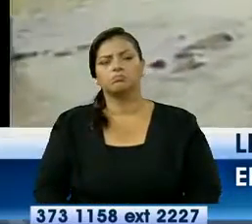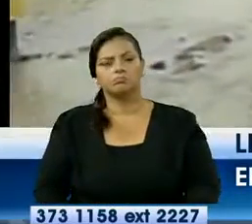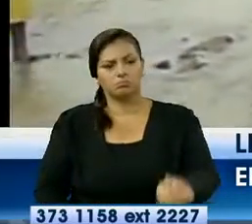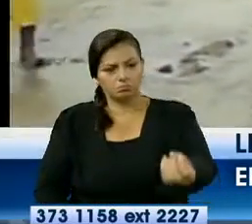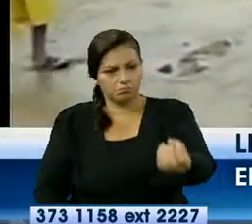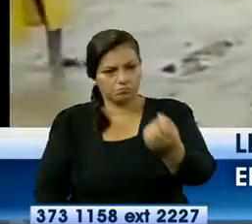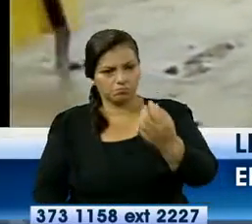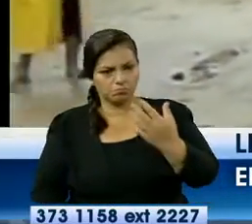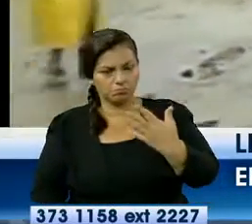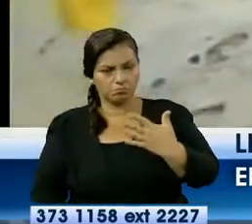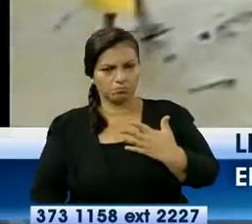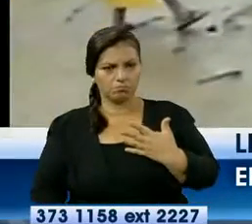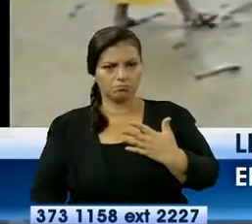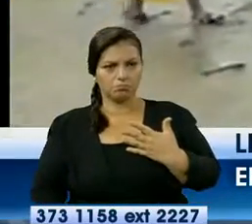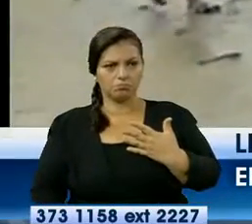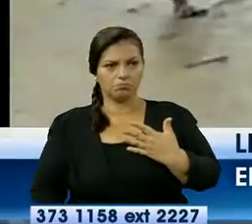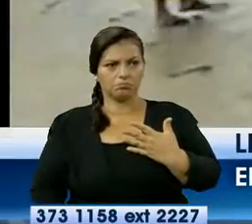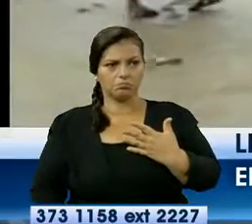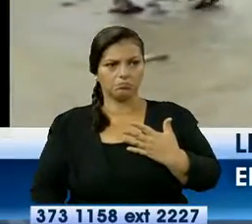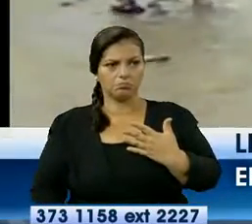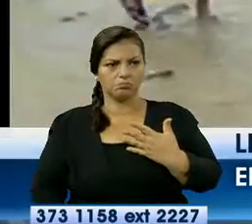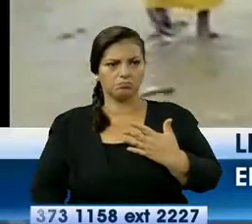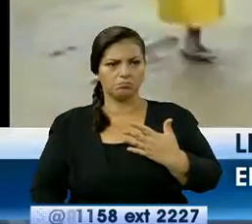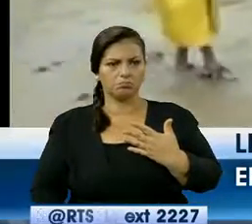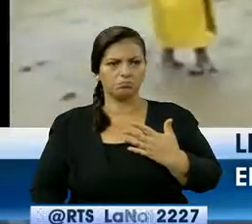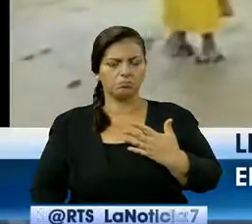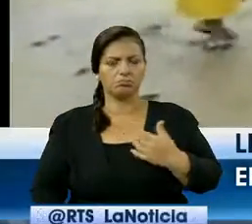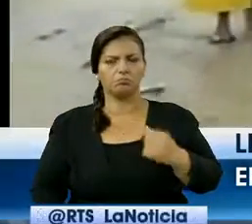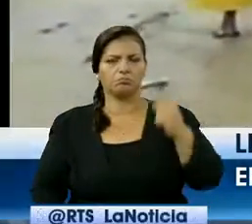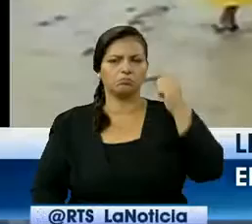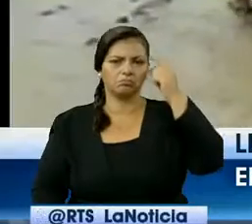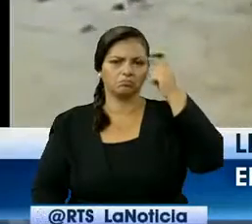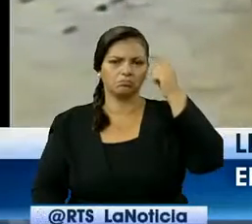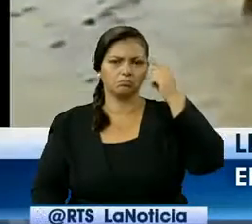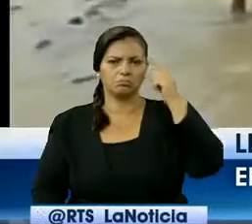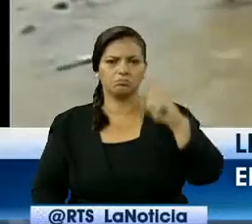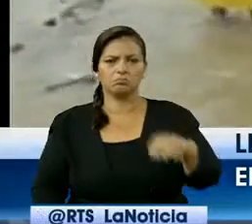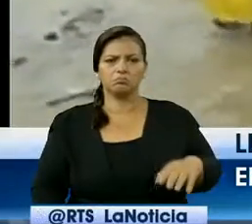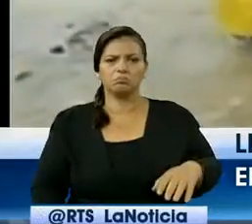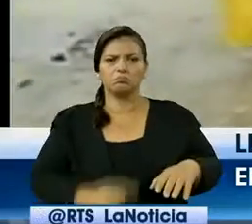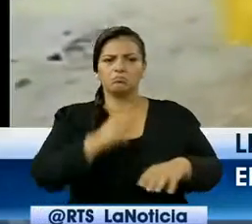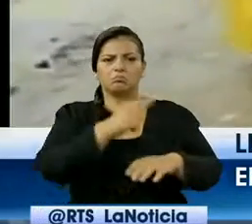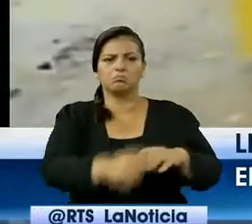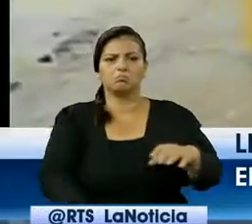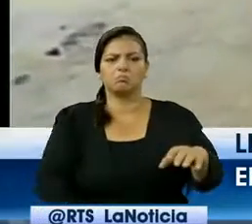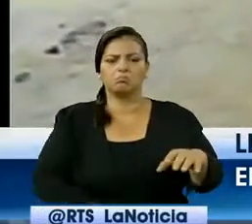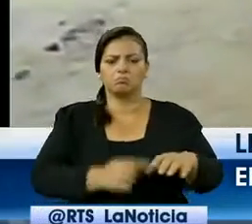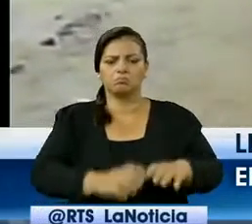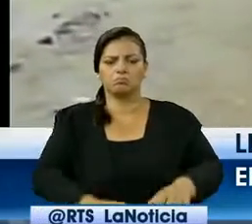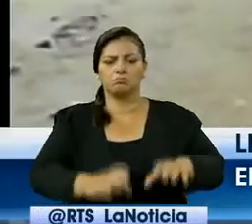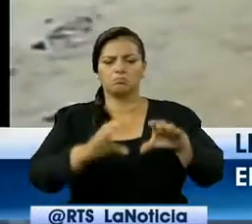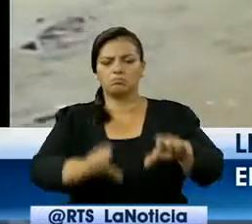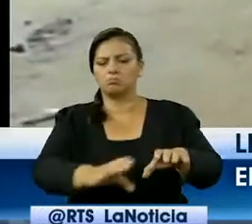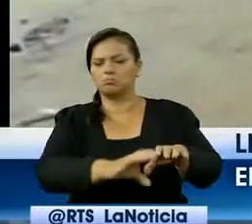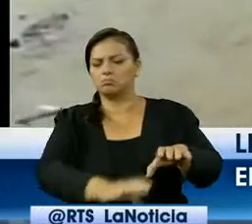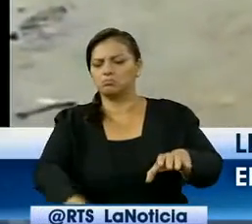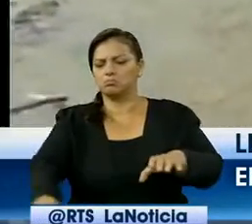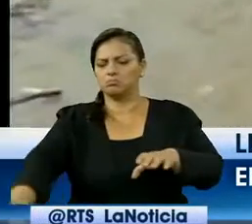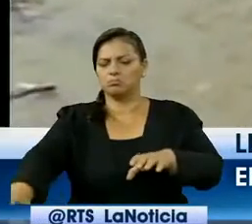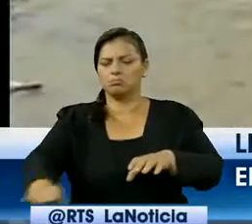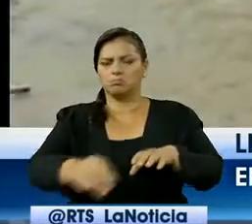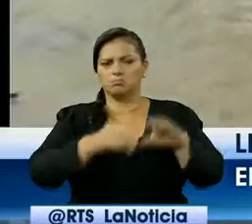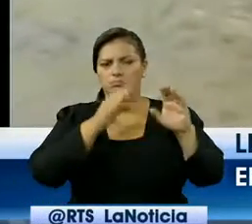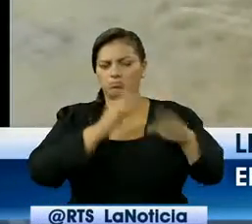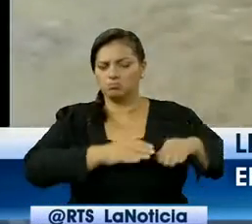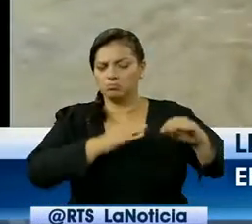que consideran como una de las soluciones colocar tubos por este sector. Claro, eso es que demos las ayudas más pronto posible, porque siempre